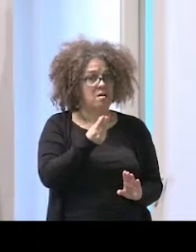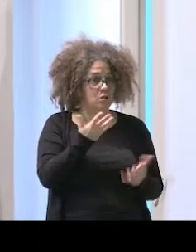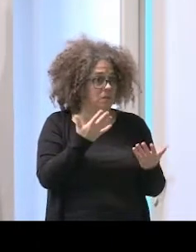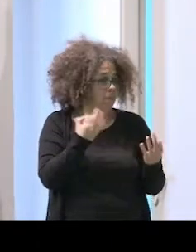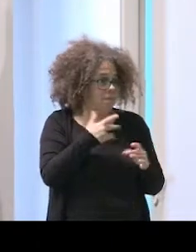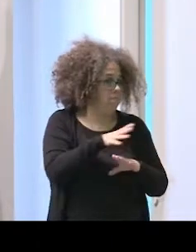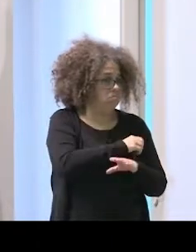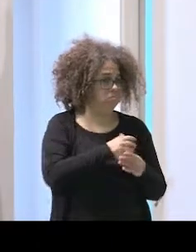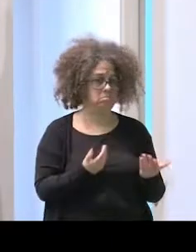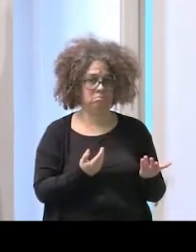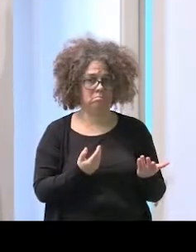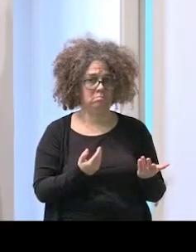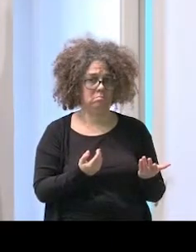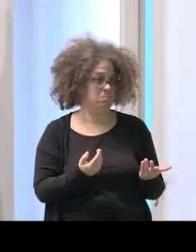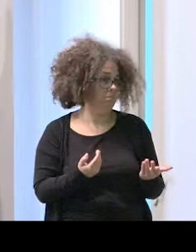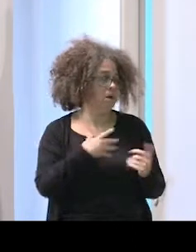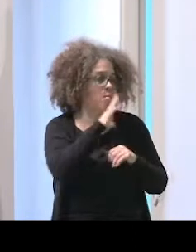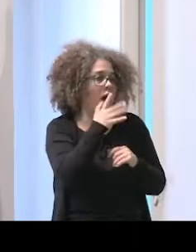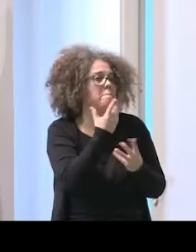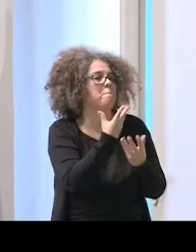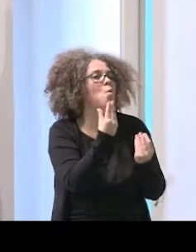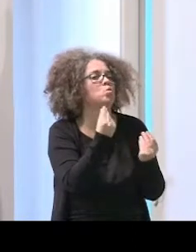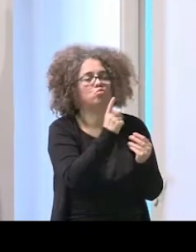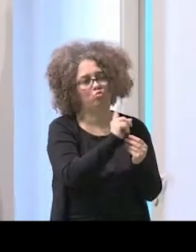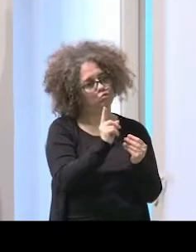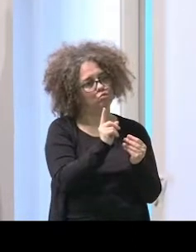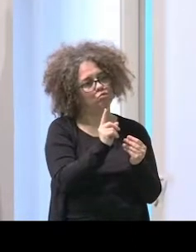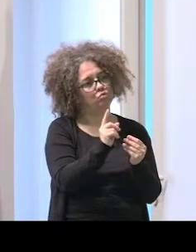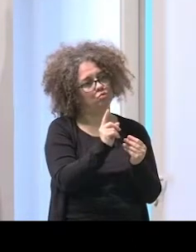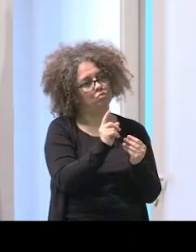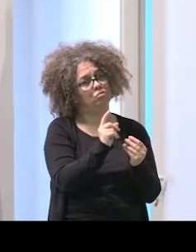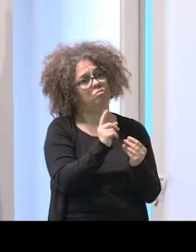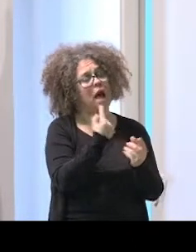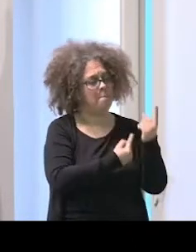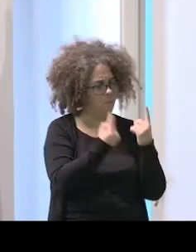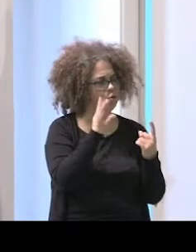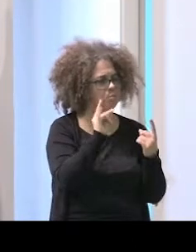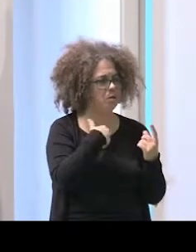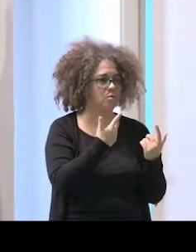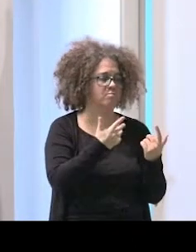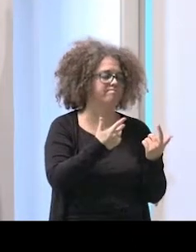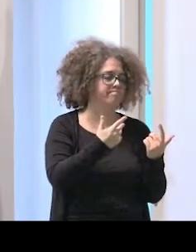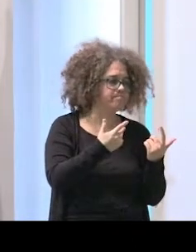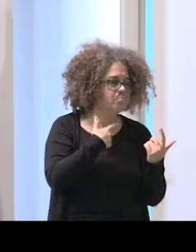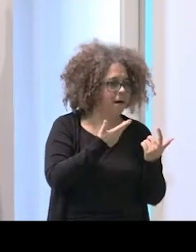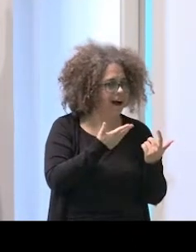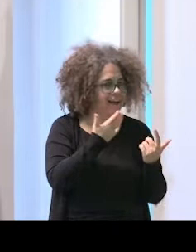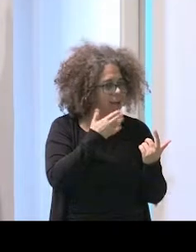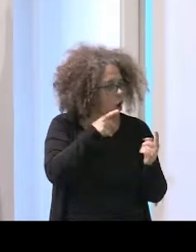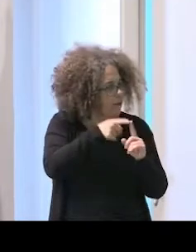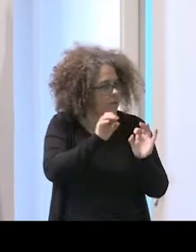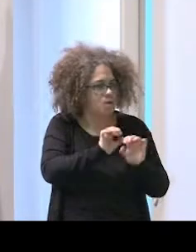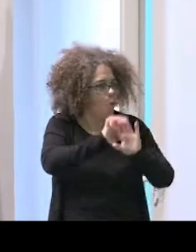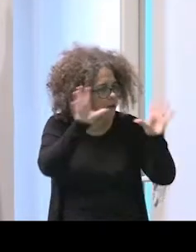hay los estudios son de pocos casos y lógicamente no se puede universalizar, pero va por ahí. Así